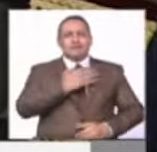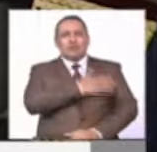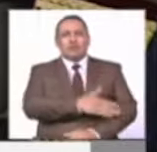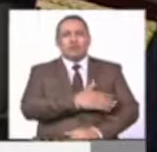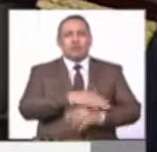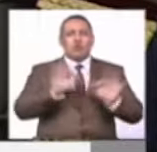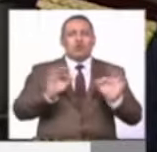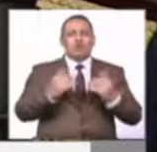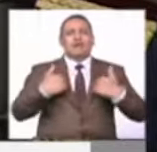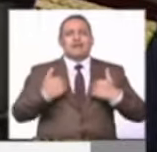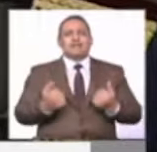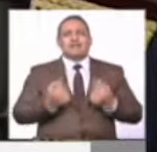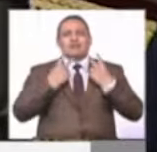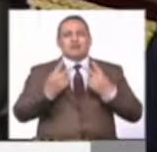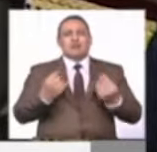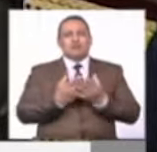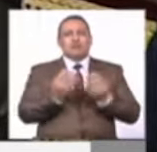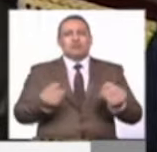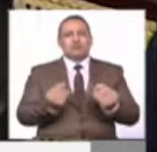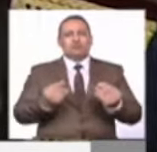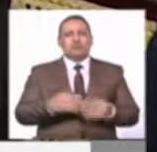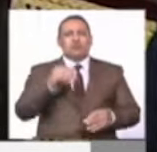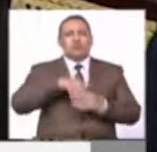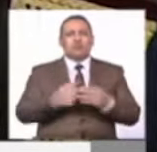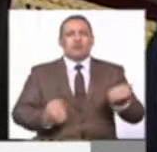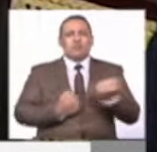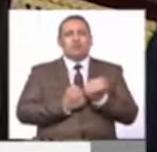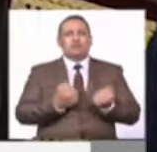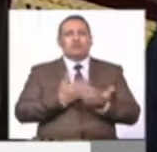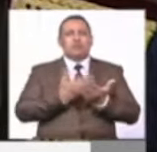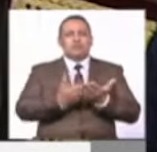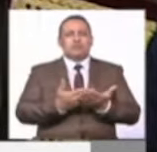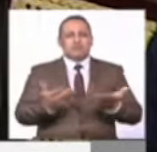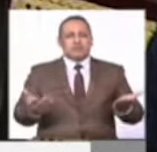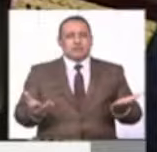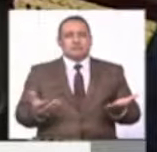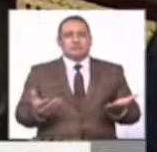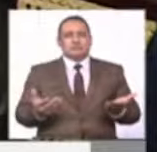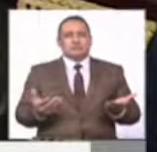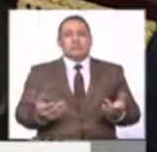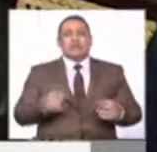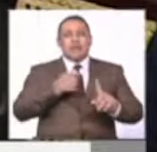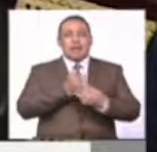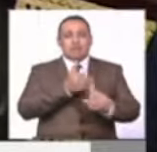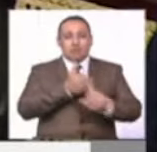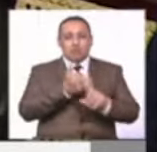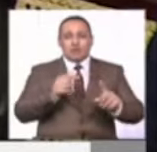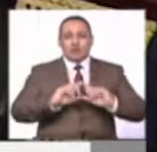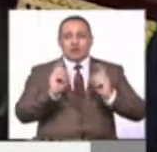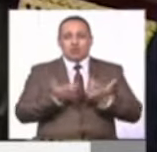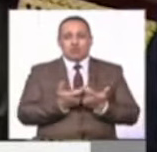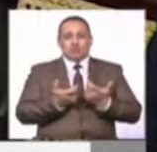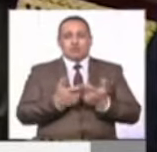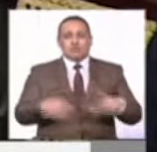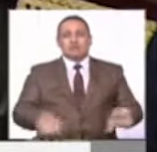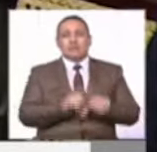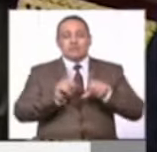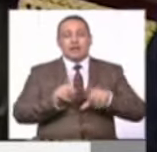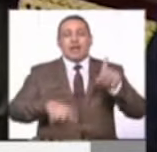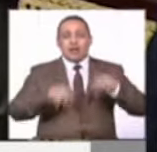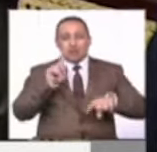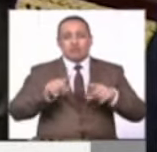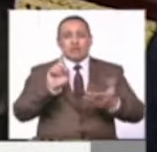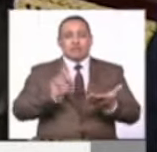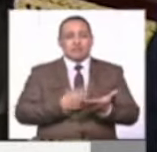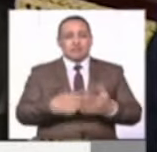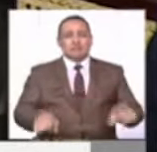quien obtenga la mayor cantidad de votos en respaldo de su propuesta la propia Corte Suprema en ocasiones